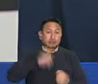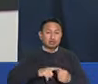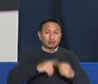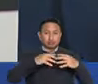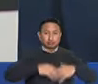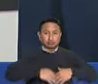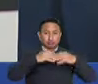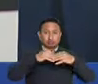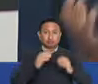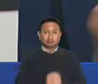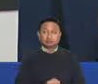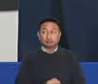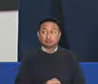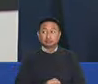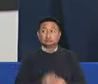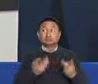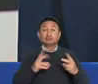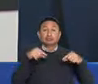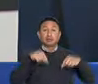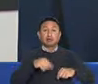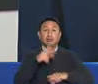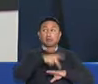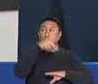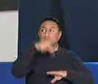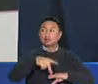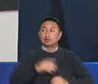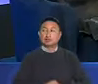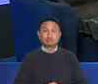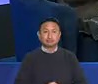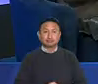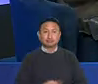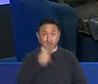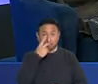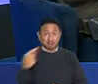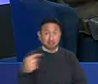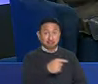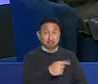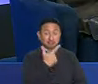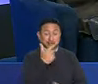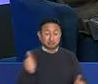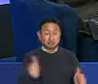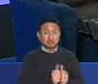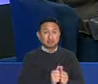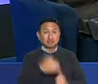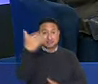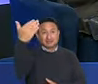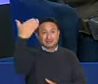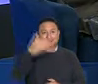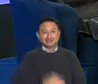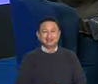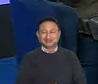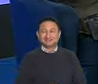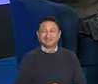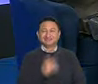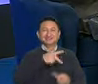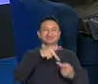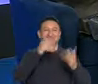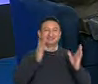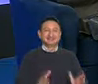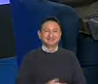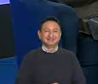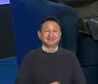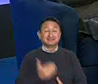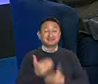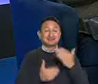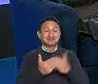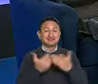renace y también en esa lógica una Pichincha invencible. Y como ven, están trabajando de la mano el alcalde y la prefecta. Sí. Ya nos ha adelantado un